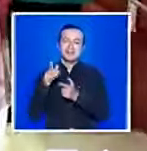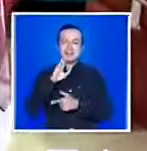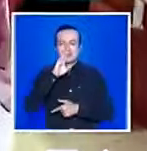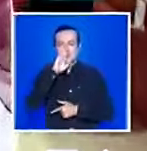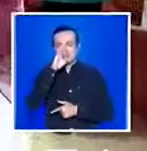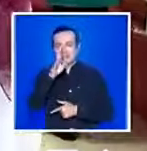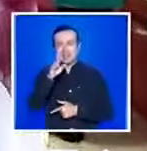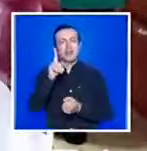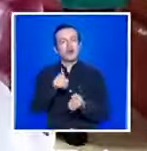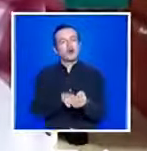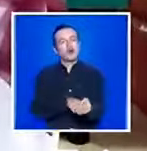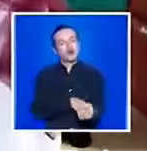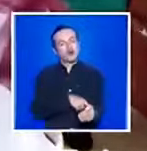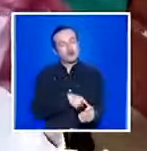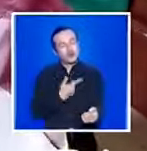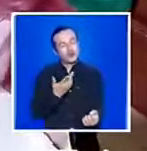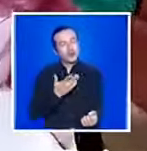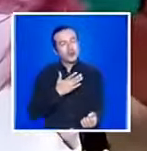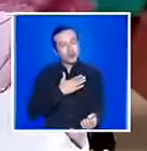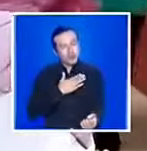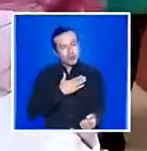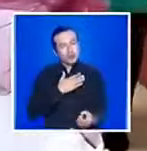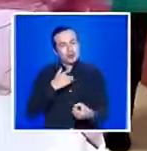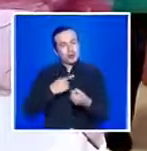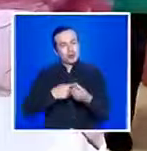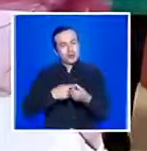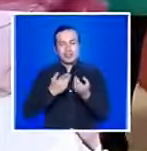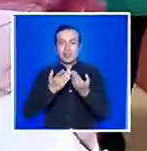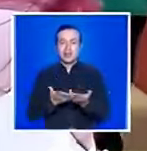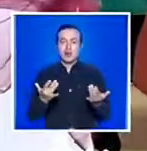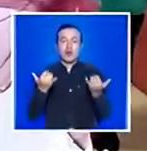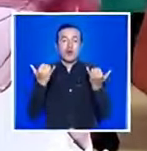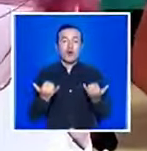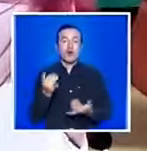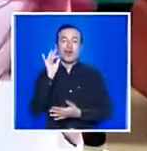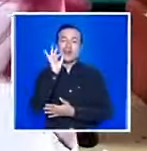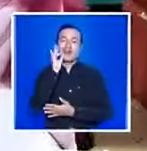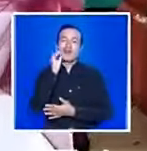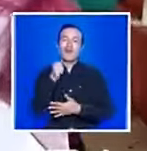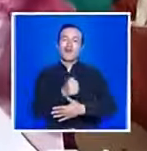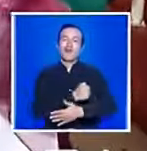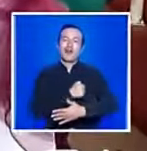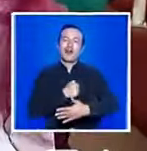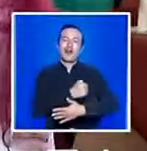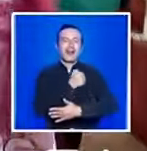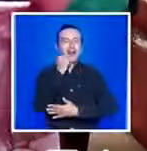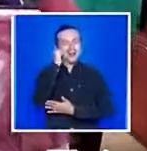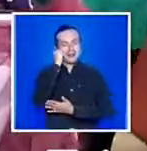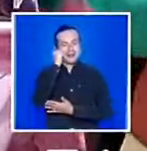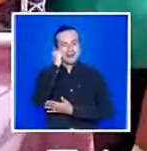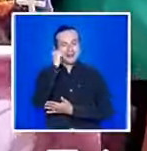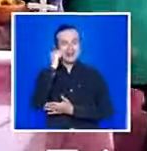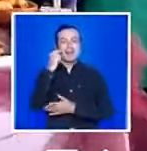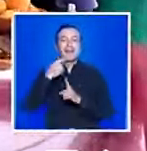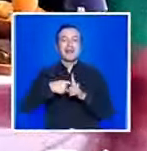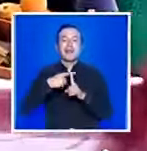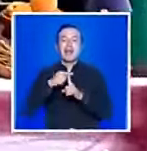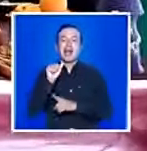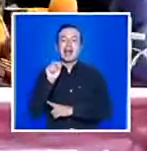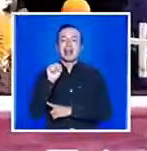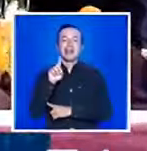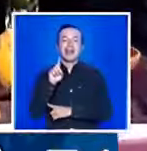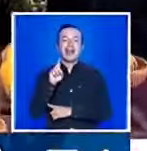son tradicionales de nuestra querida capital. En esta ocasión es la deliciosa colada morada que tenemos del Mercado Andalucía. Les hace una